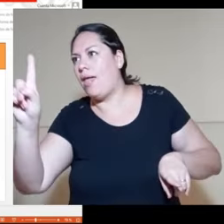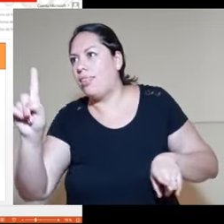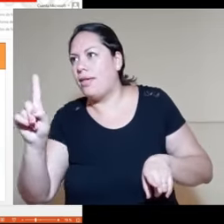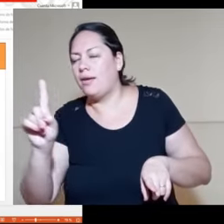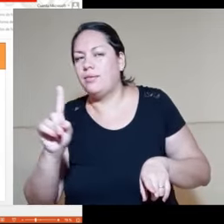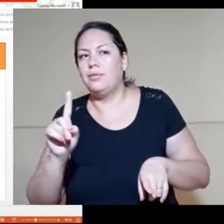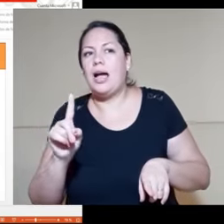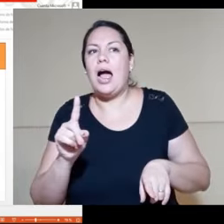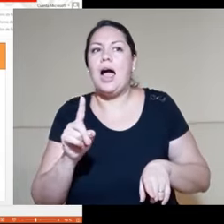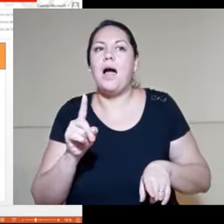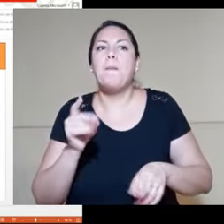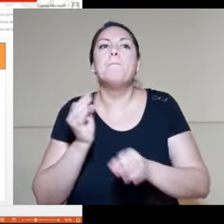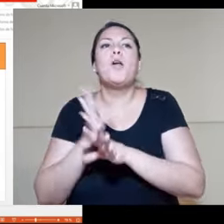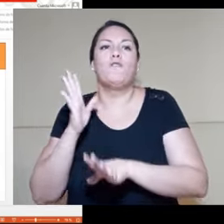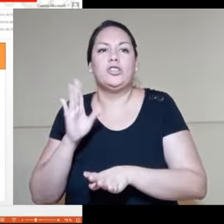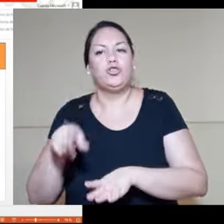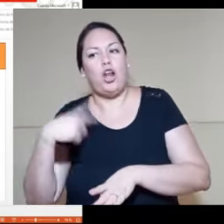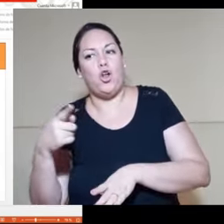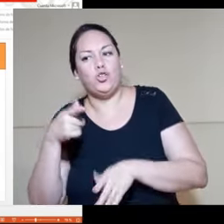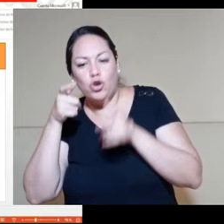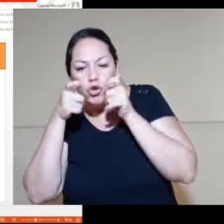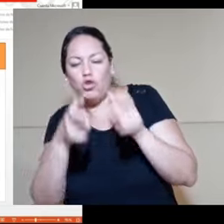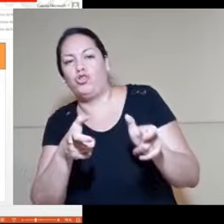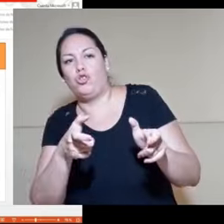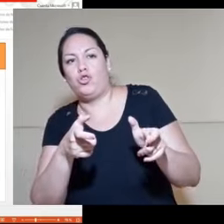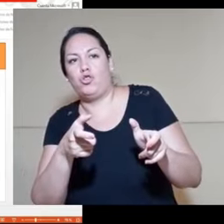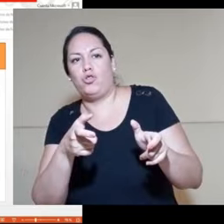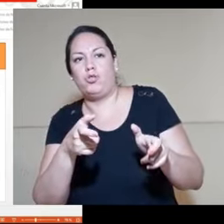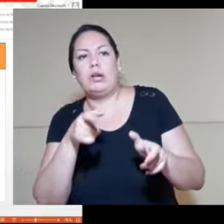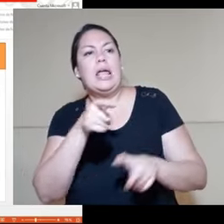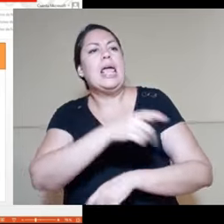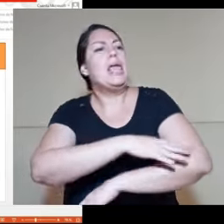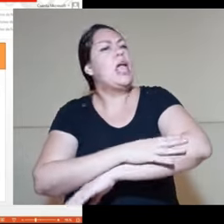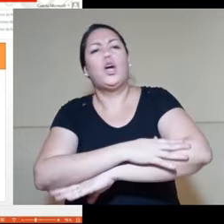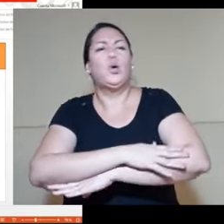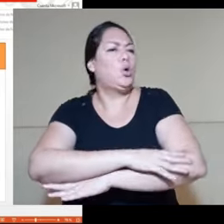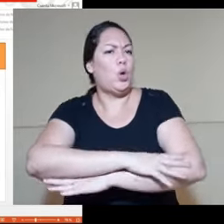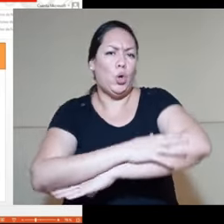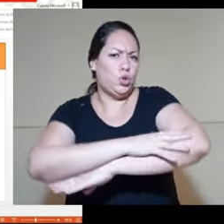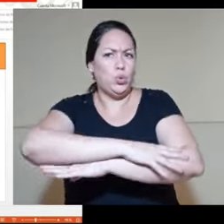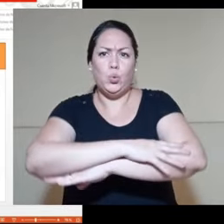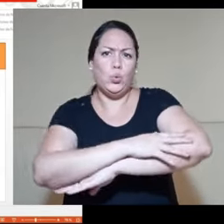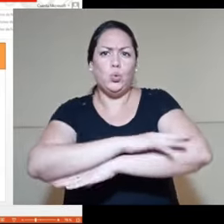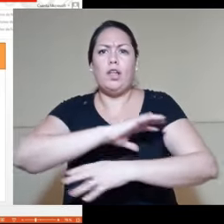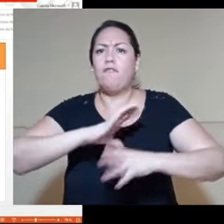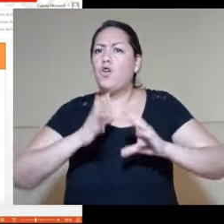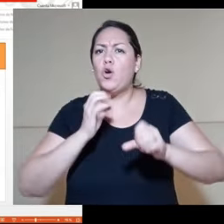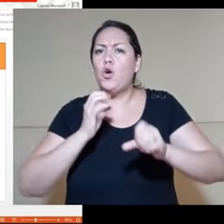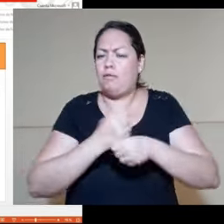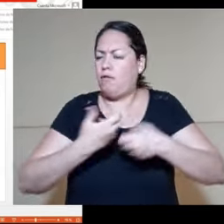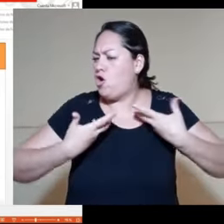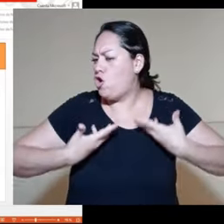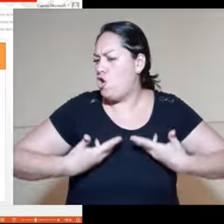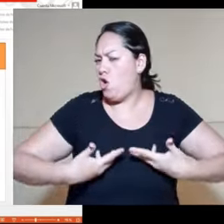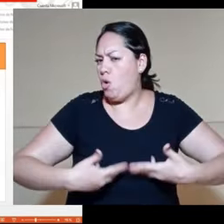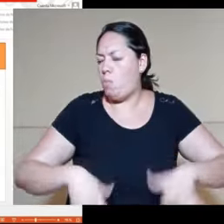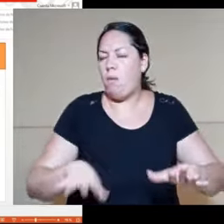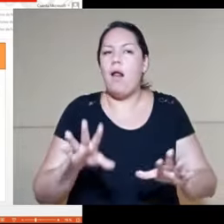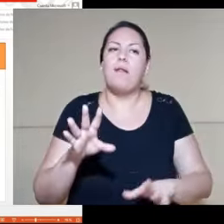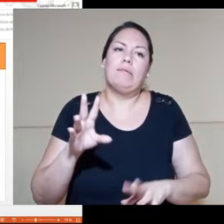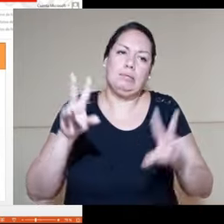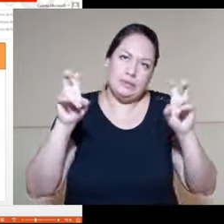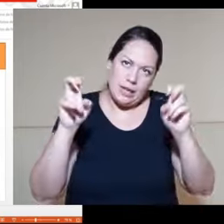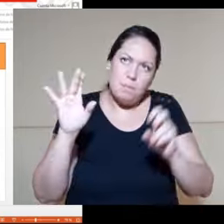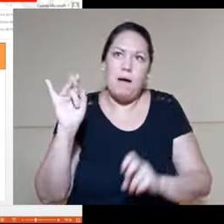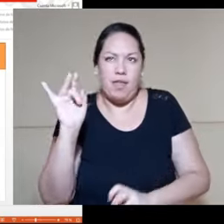como tiene que hacer el resto de los niños, ¿no es cierto? Es Los que ella retrasos se ha madurativos, comportado normalmente en el